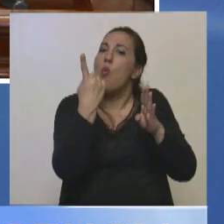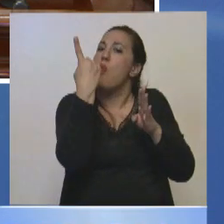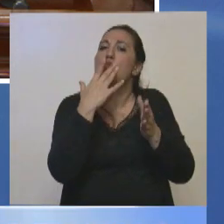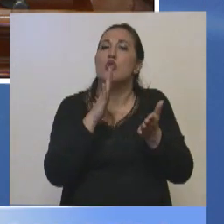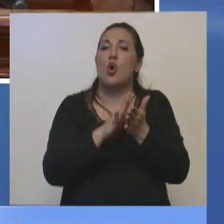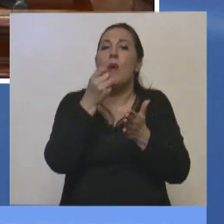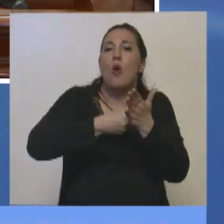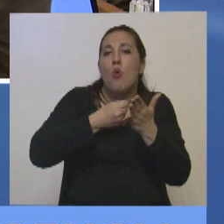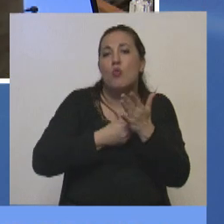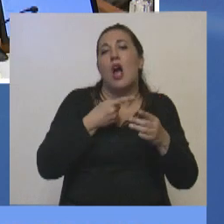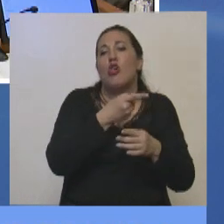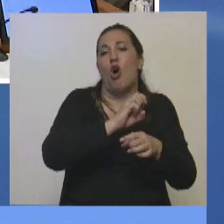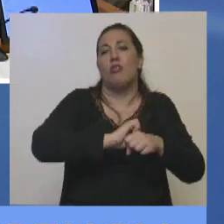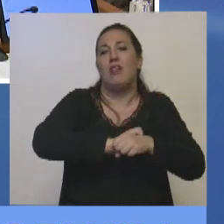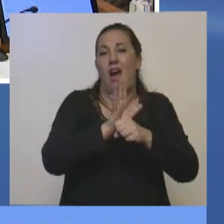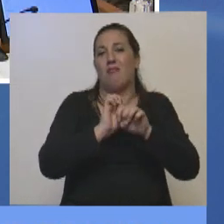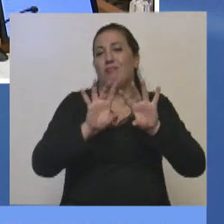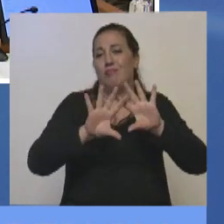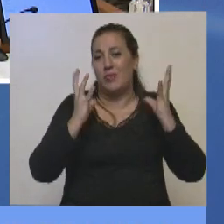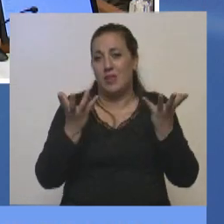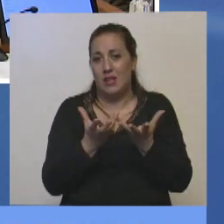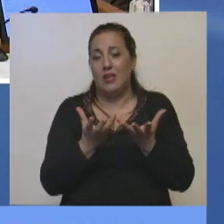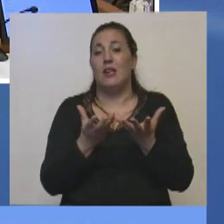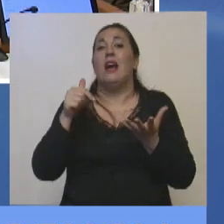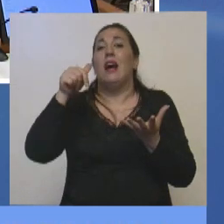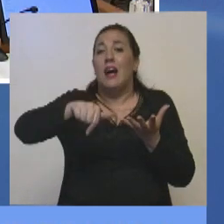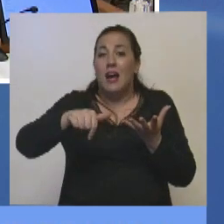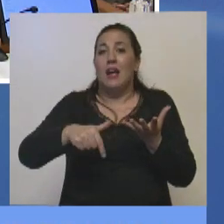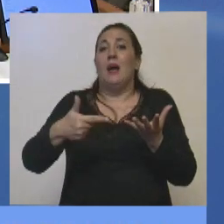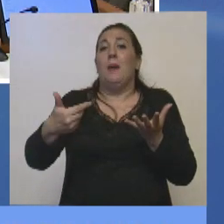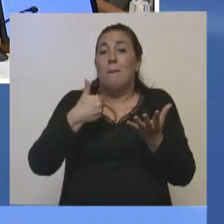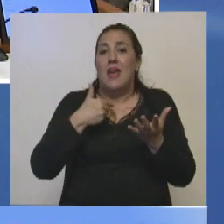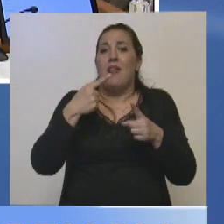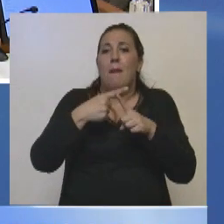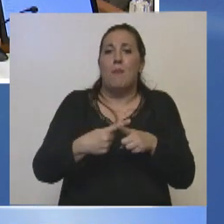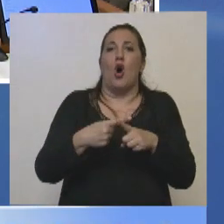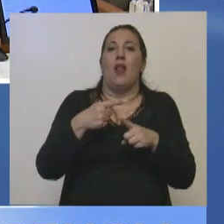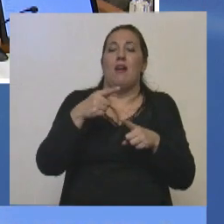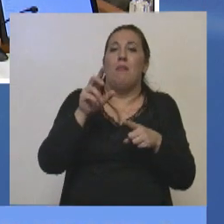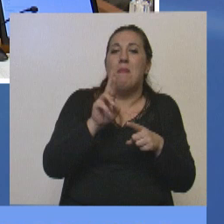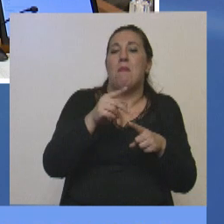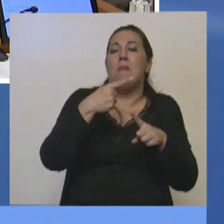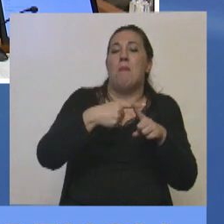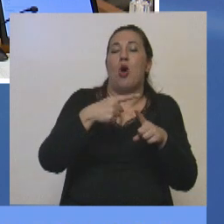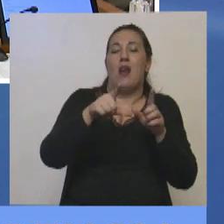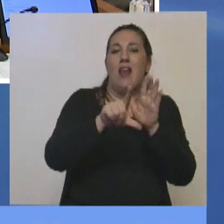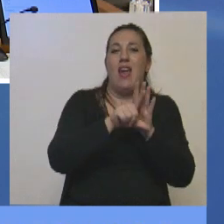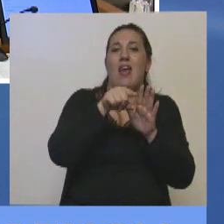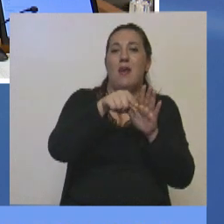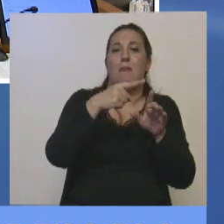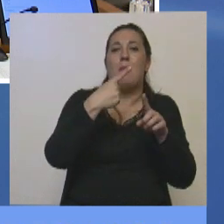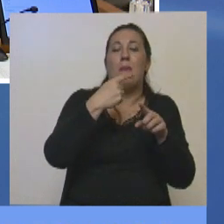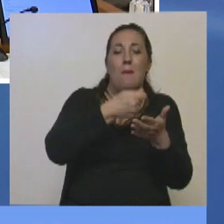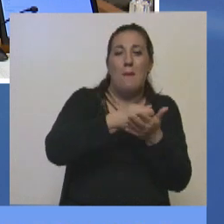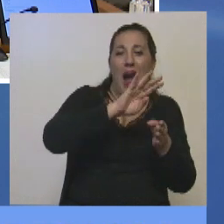por lo cual claramente esta legislación que nos piden tanto para la renegociación de la deuda como para la